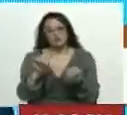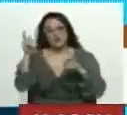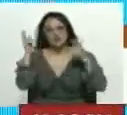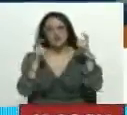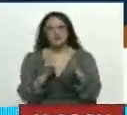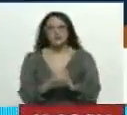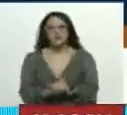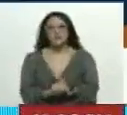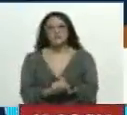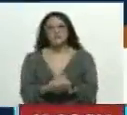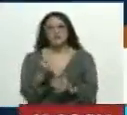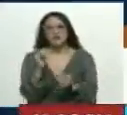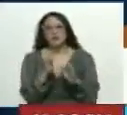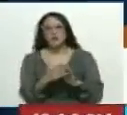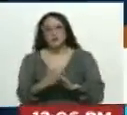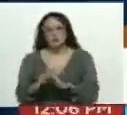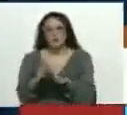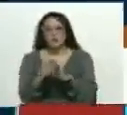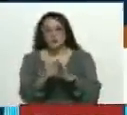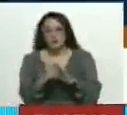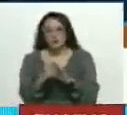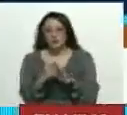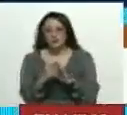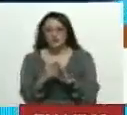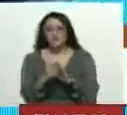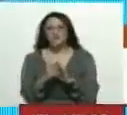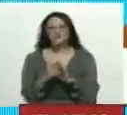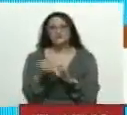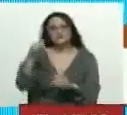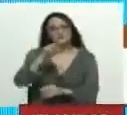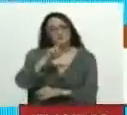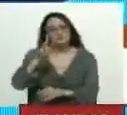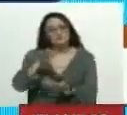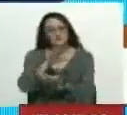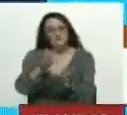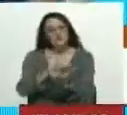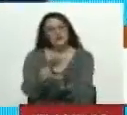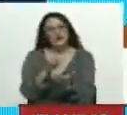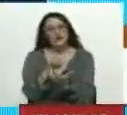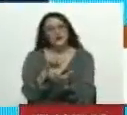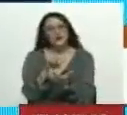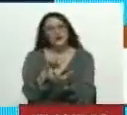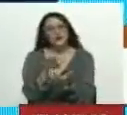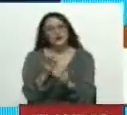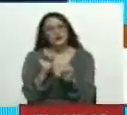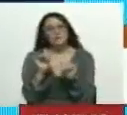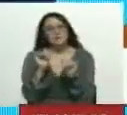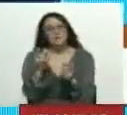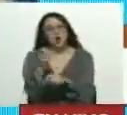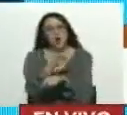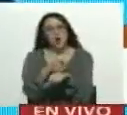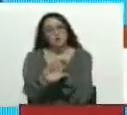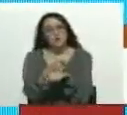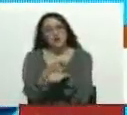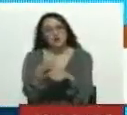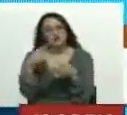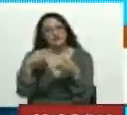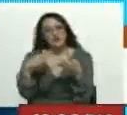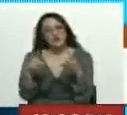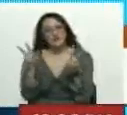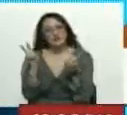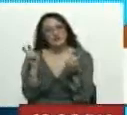Hay comunidades como de donde viene anacaona aquí en el 23 de enero que autogobiernan en varios de los aspectos